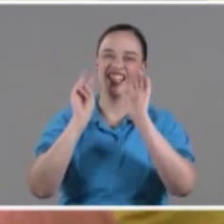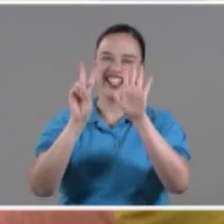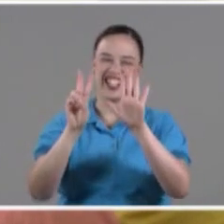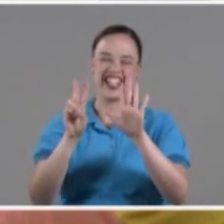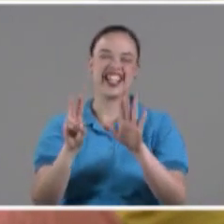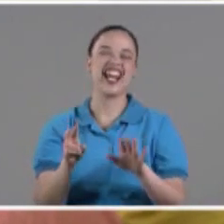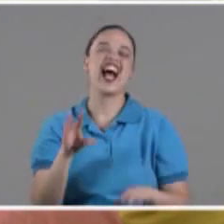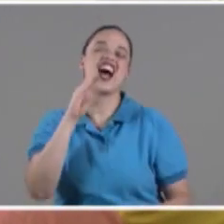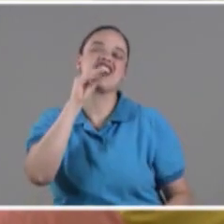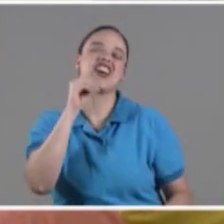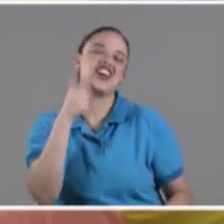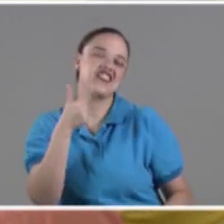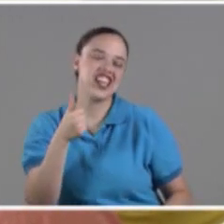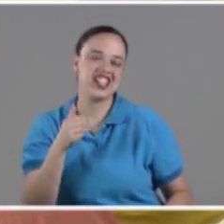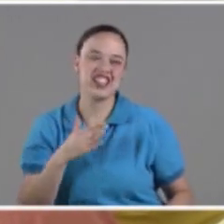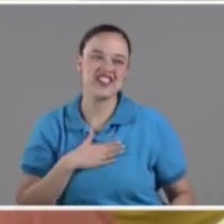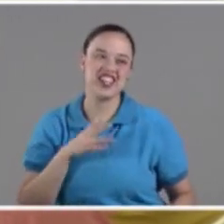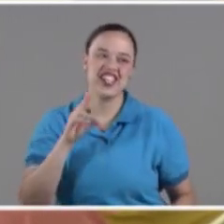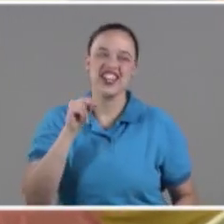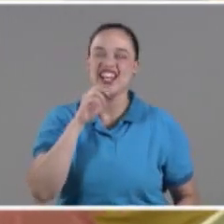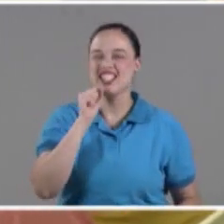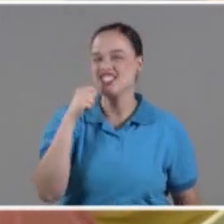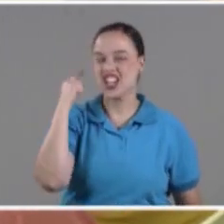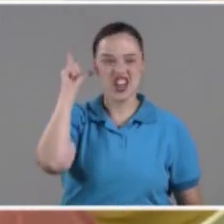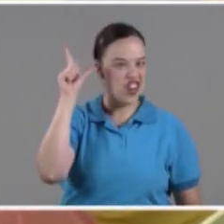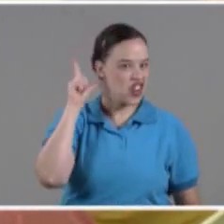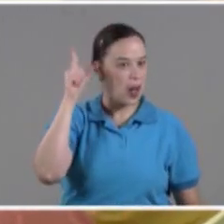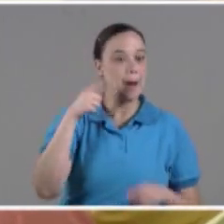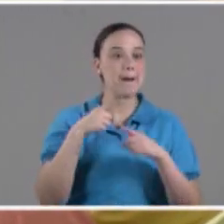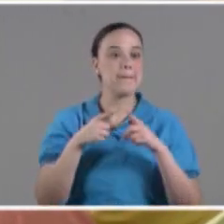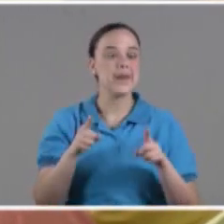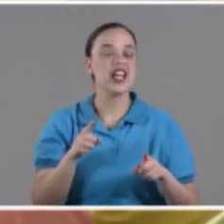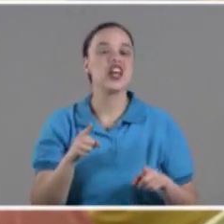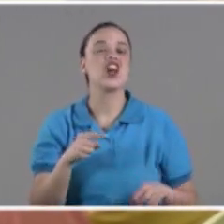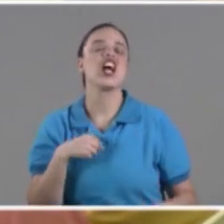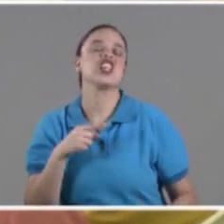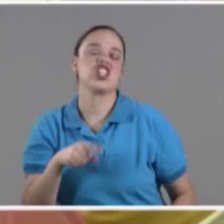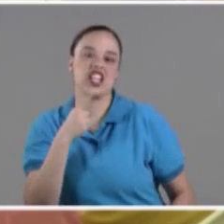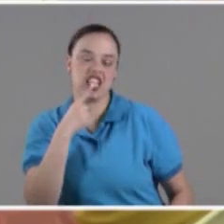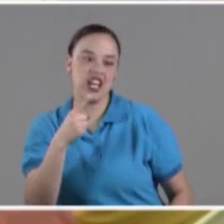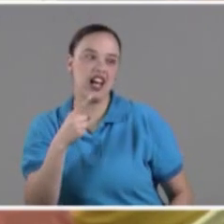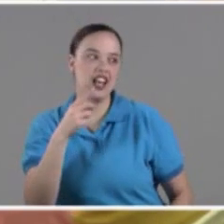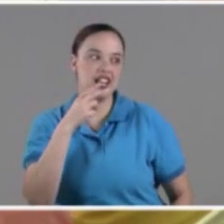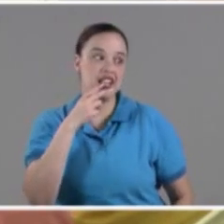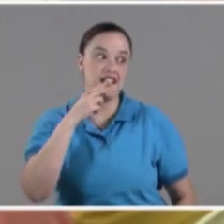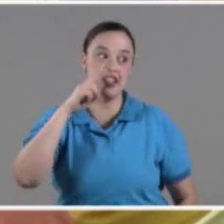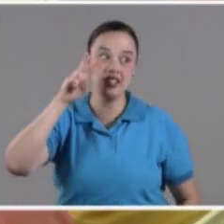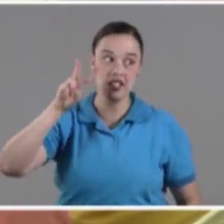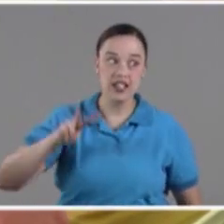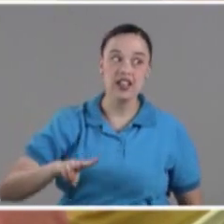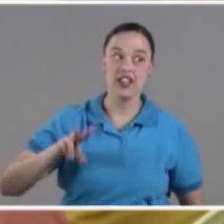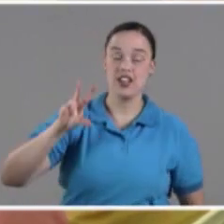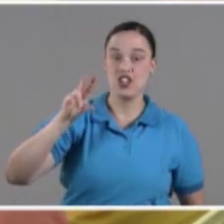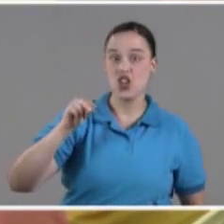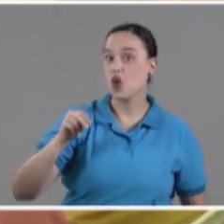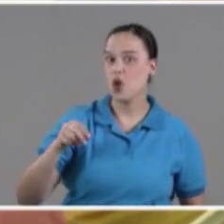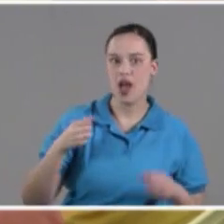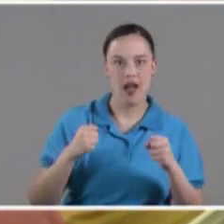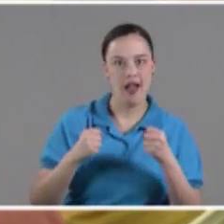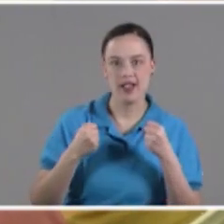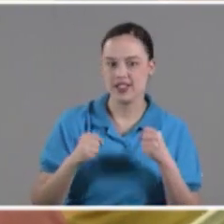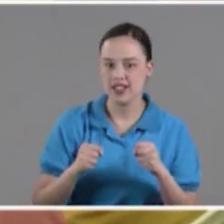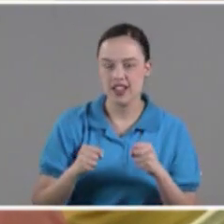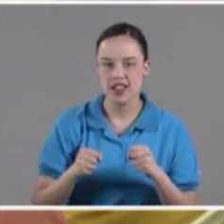que hablar bien de mí no sería una locura porque estaría diciendo la verdad Pero no lo voy a hacer porque